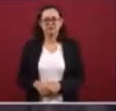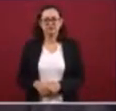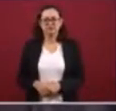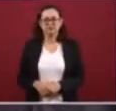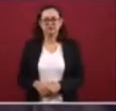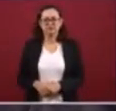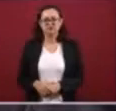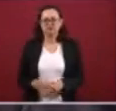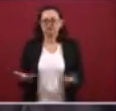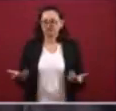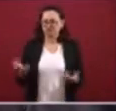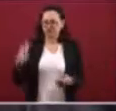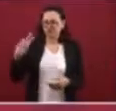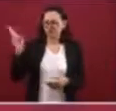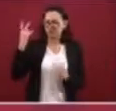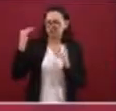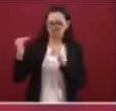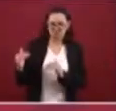de buen